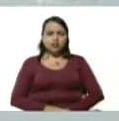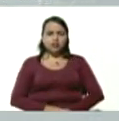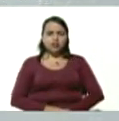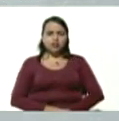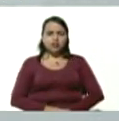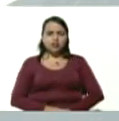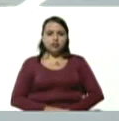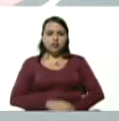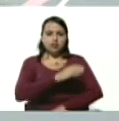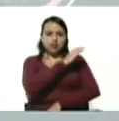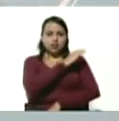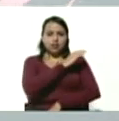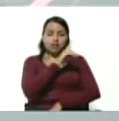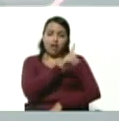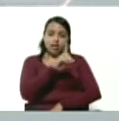parroquia